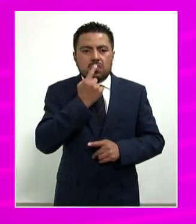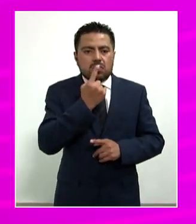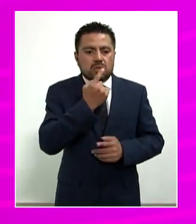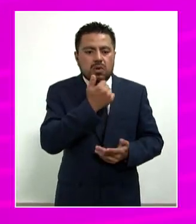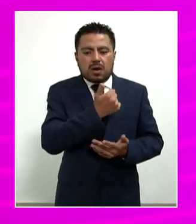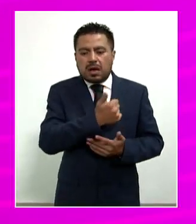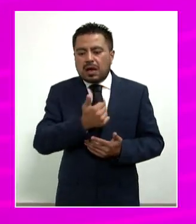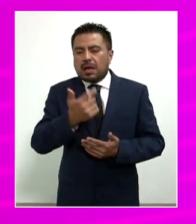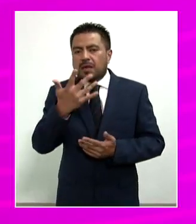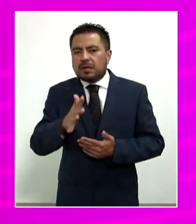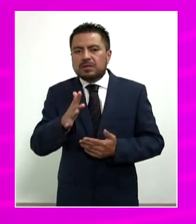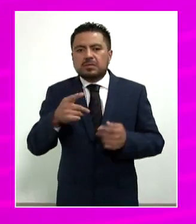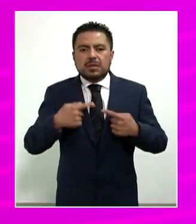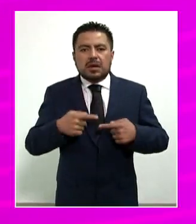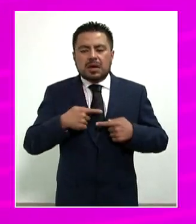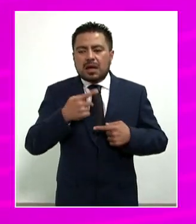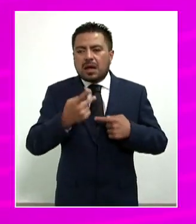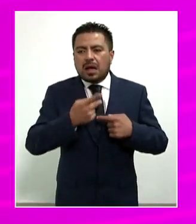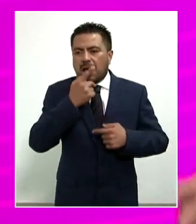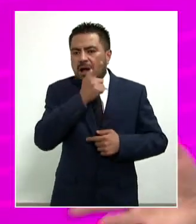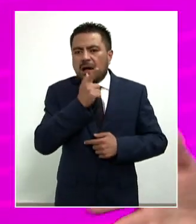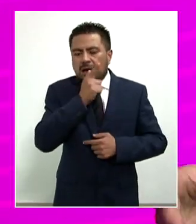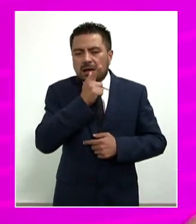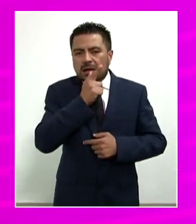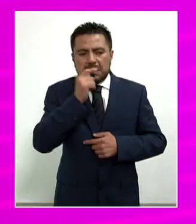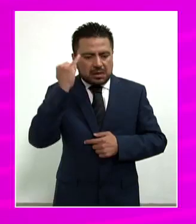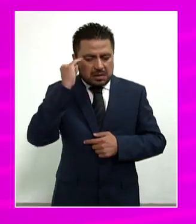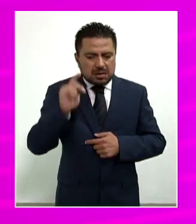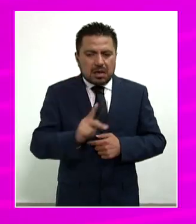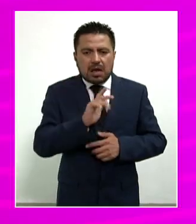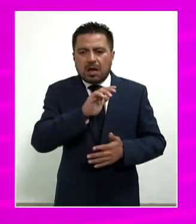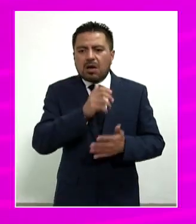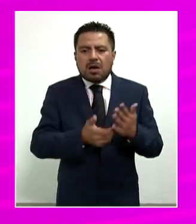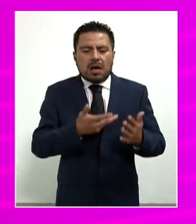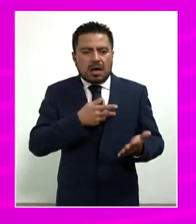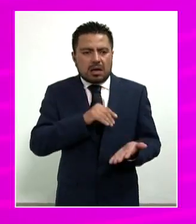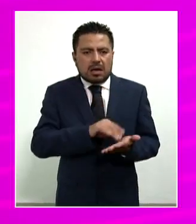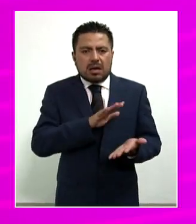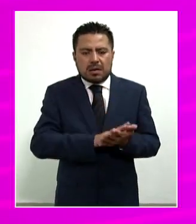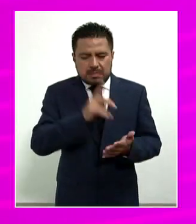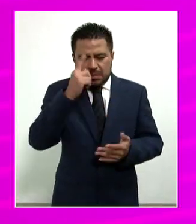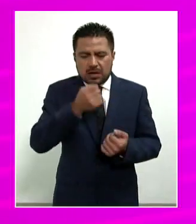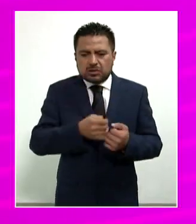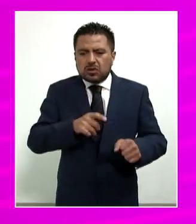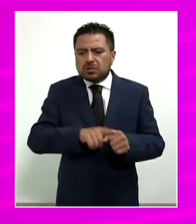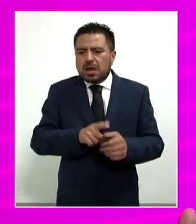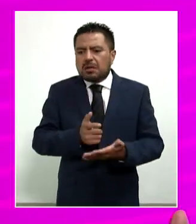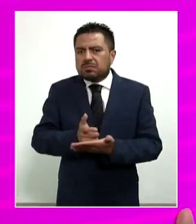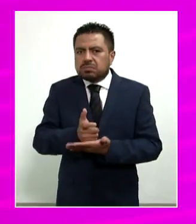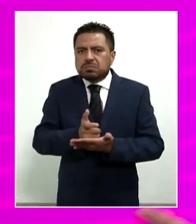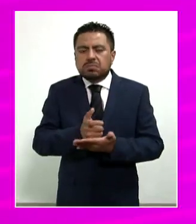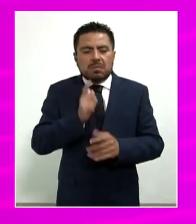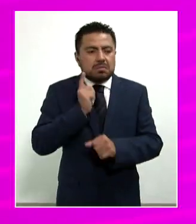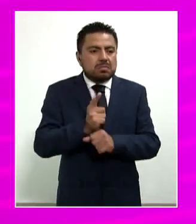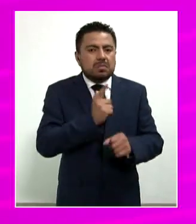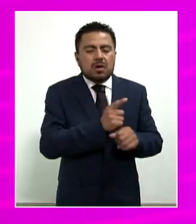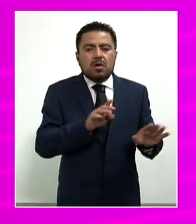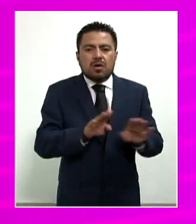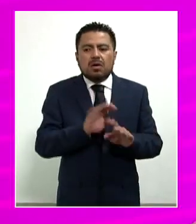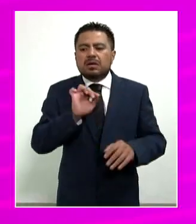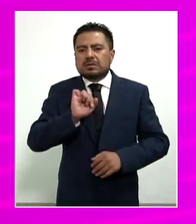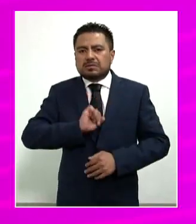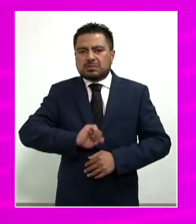1 de cada 10 hablantes de lengua indígena tiene un contrato por escrito y prestaciones sociales. Entonces vemos cómo sí